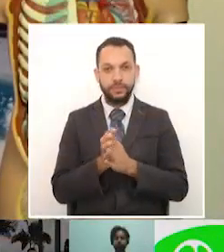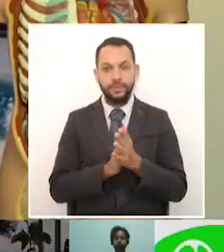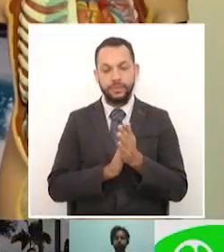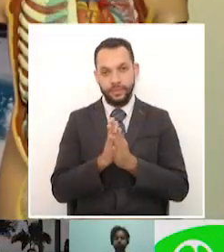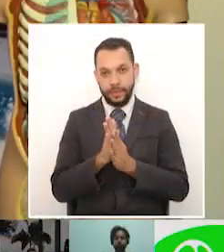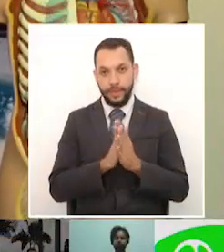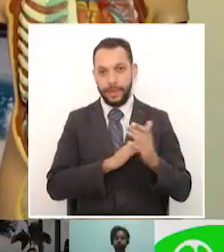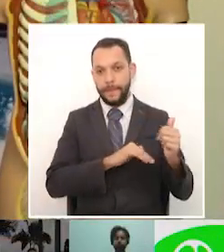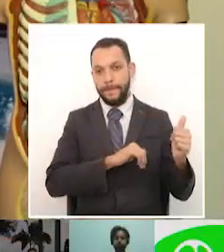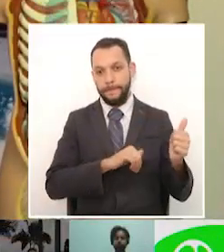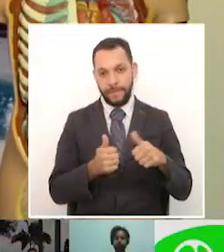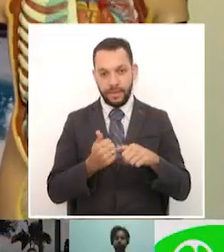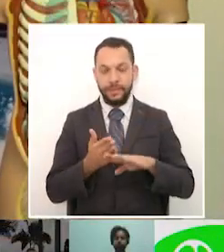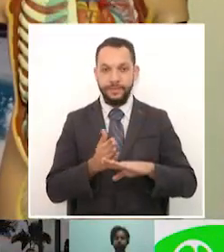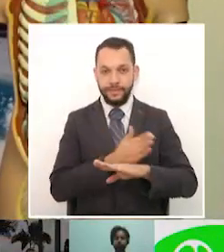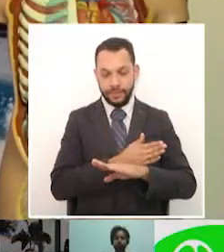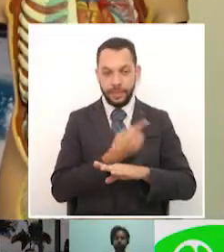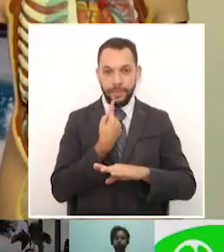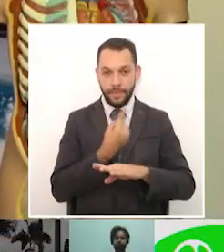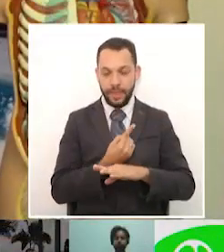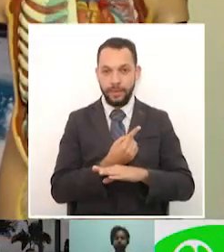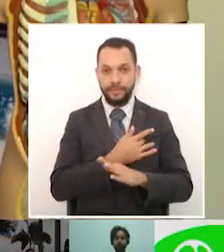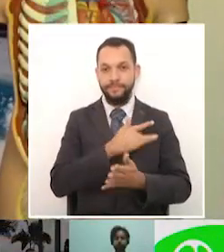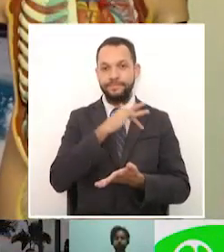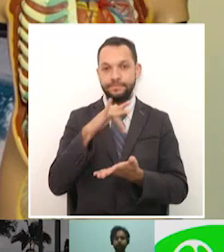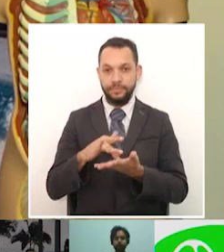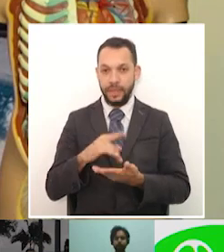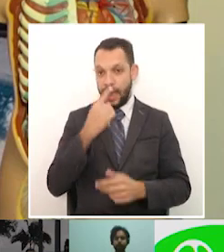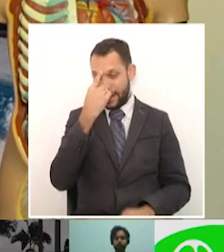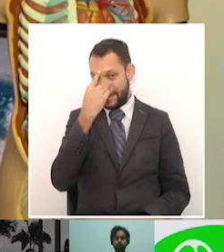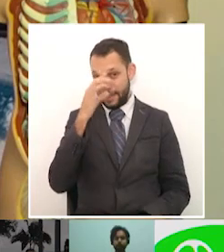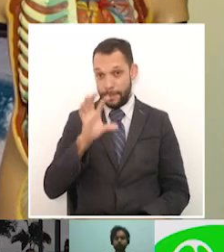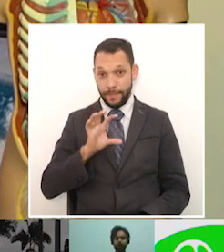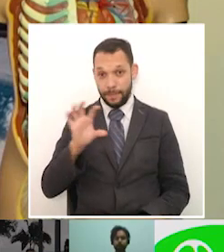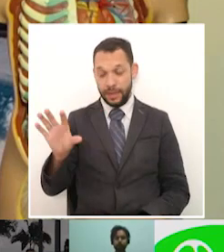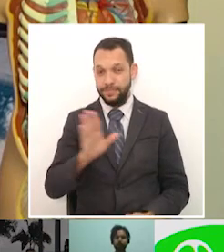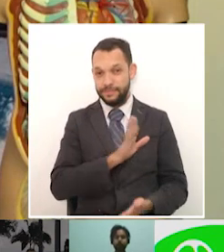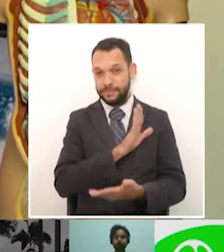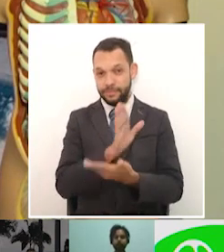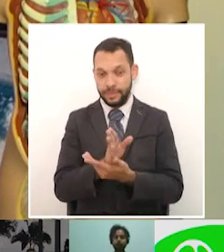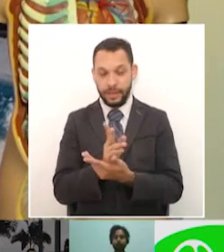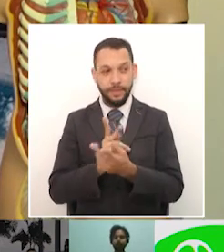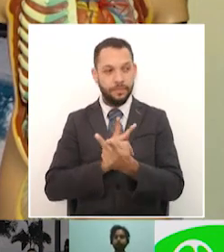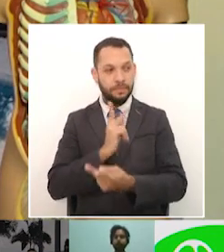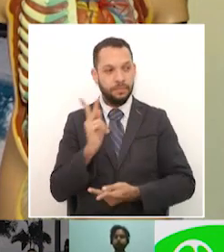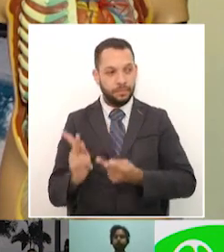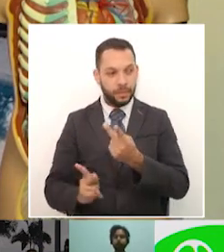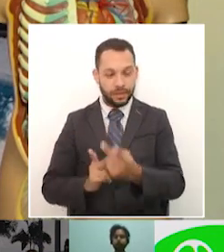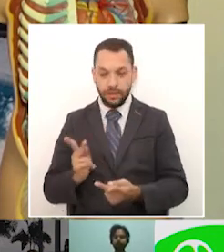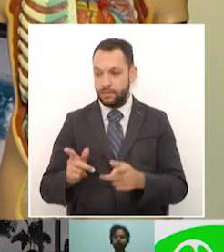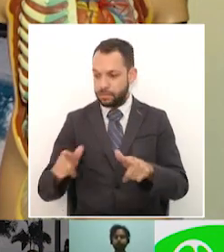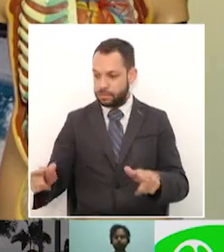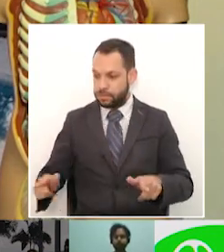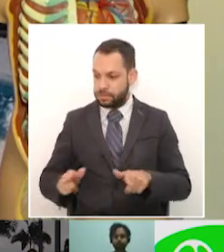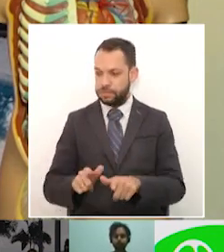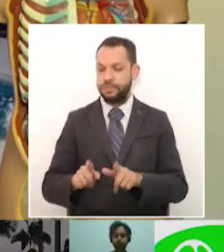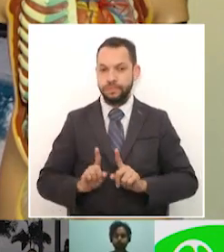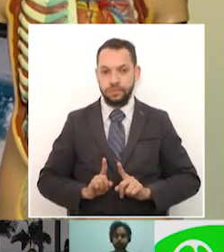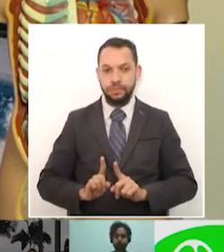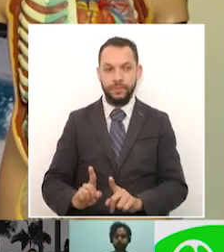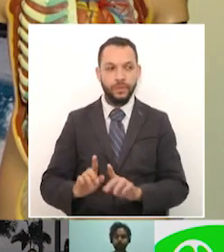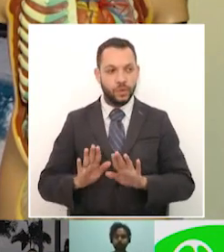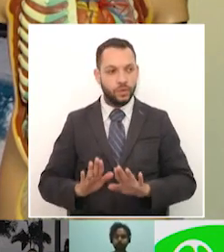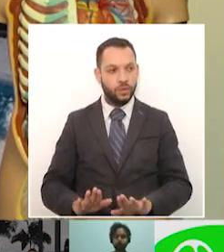Muy bien, padre. Tú ahorita nos contabas que en este lugar en el que fuiste, en este ashram, cuando tenían un lugar, una iglesia, ¿no?, que tú